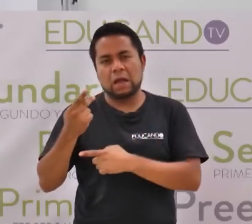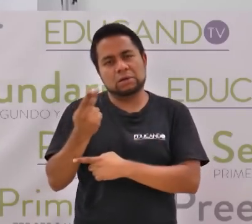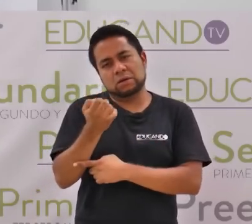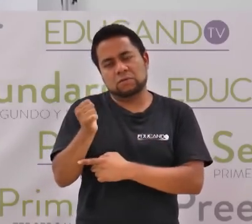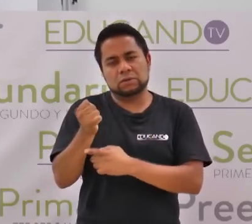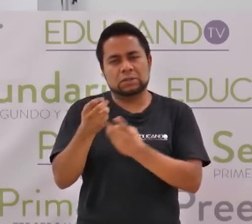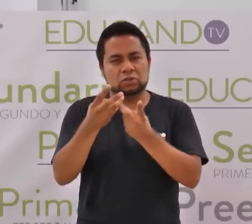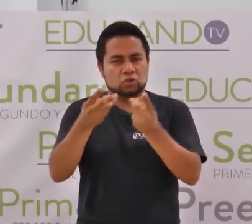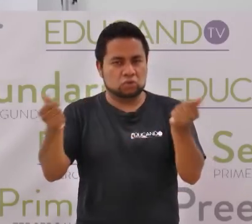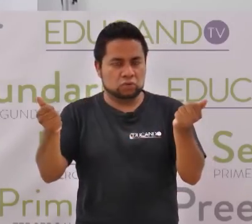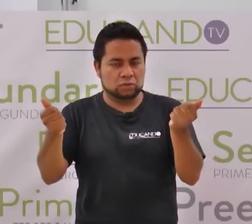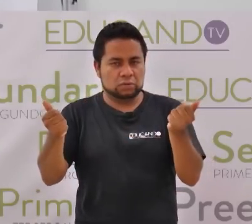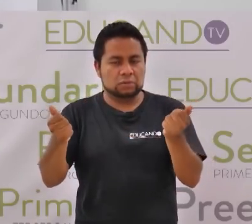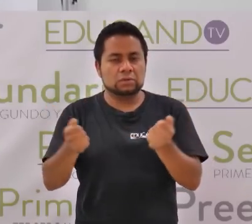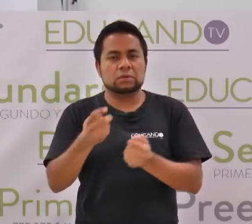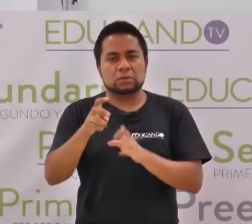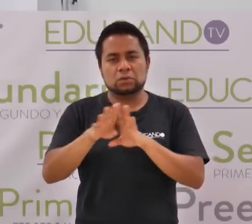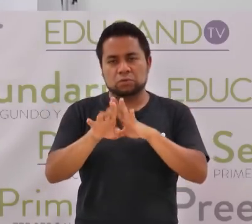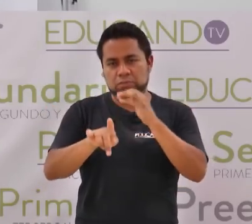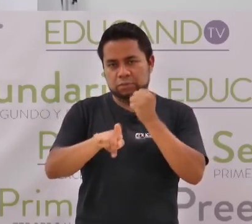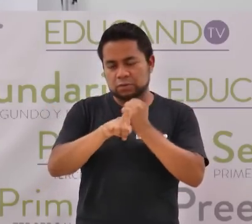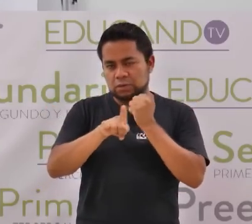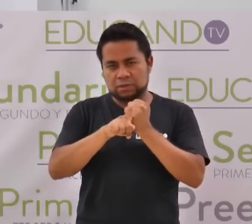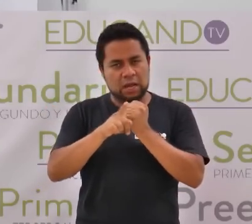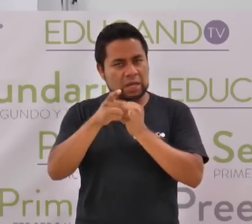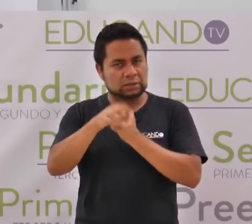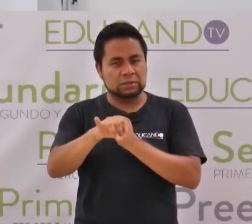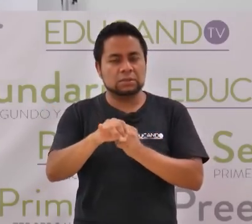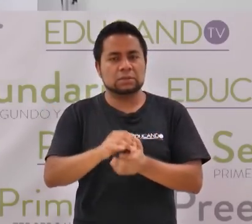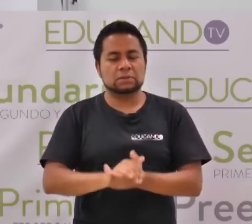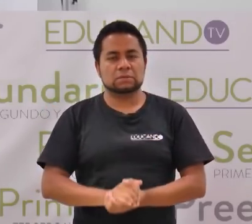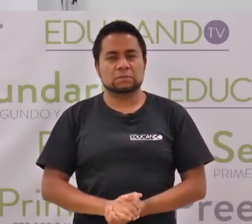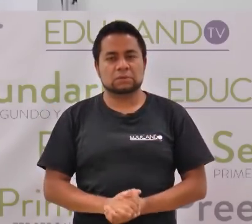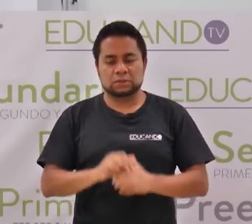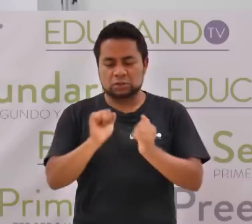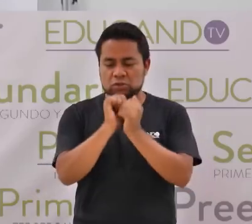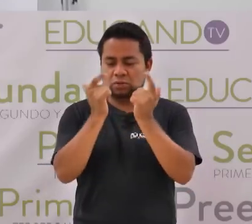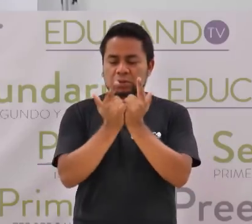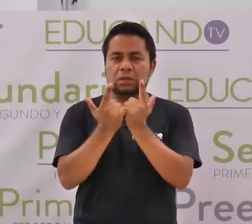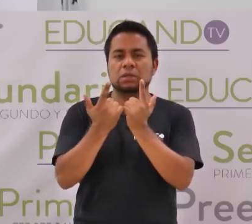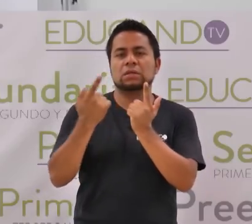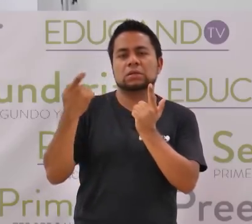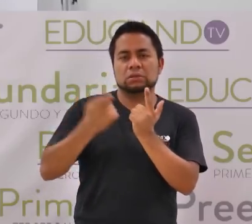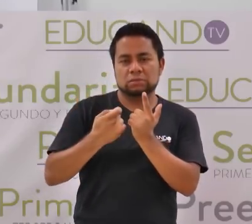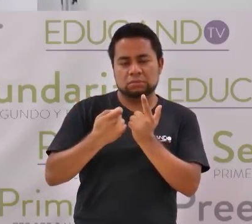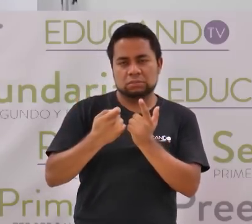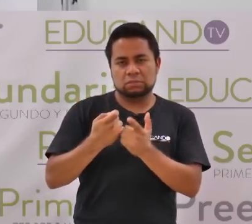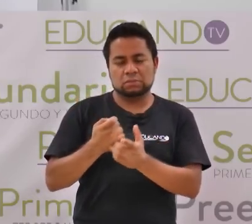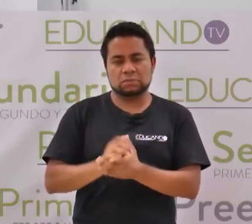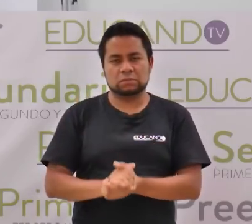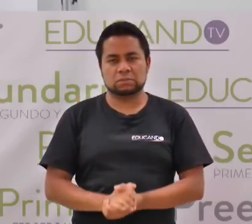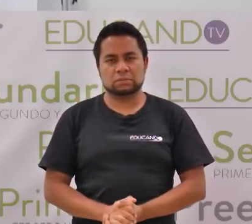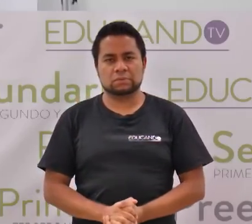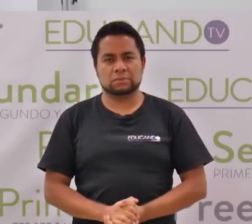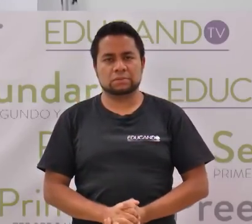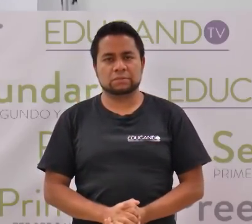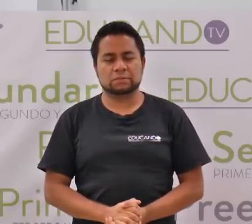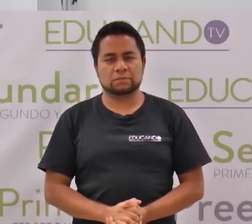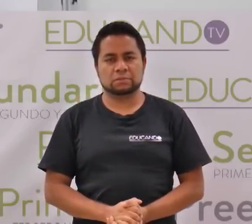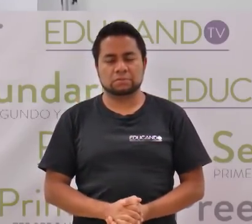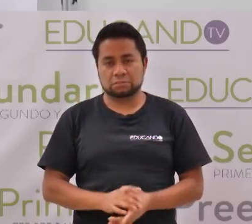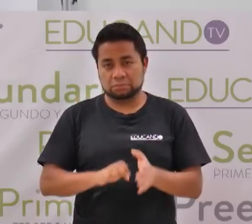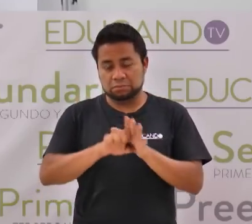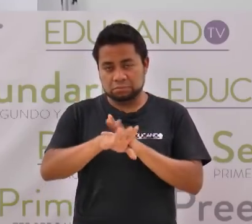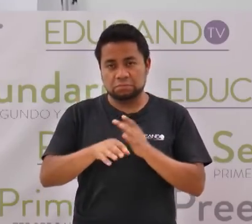una solución. Digamos que ese es el problema. Y social, por otra parte,